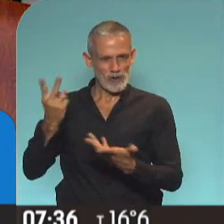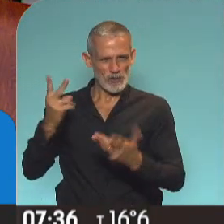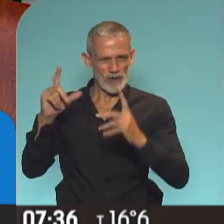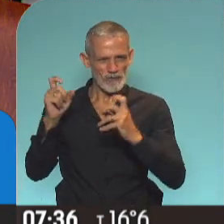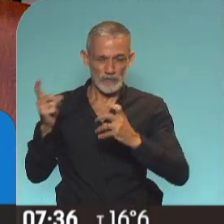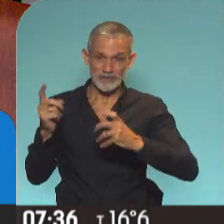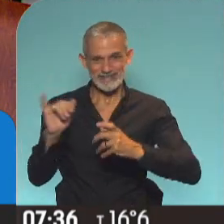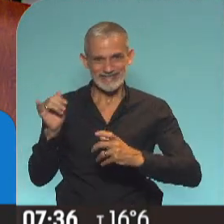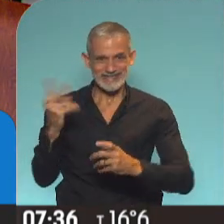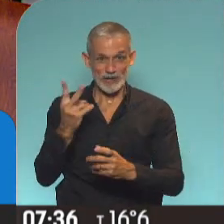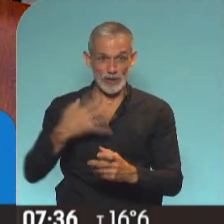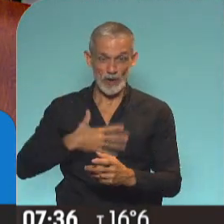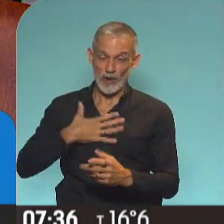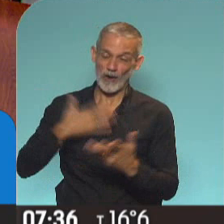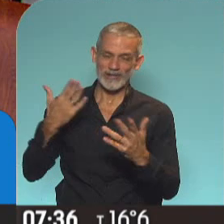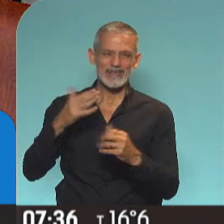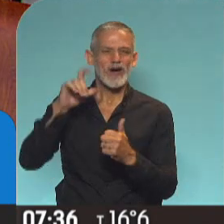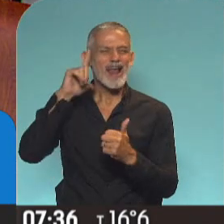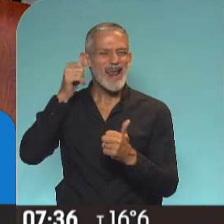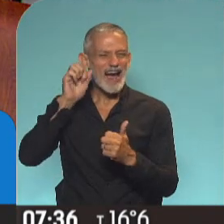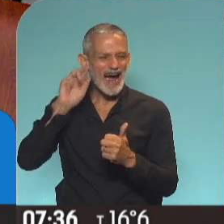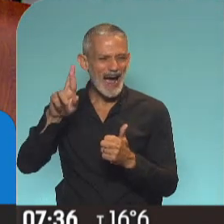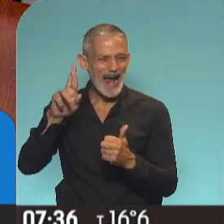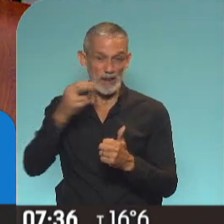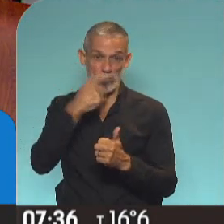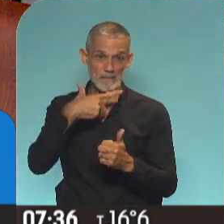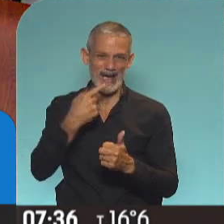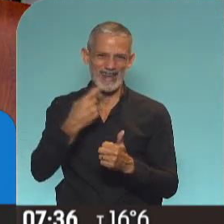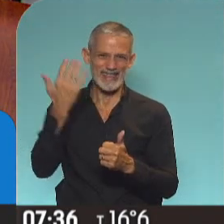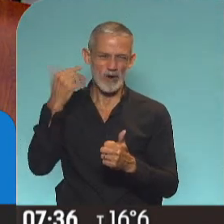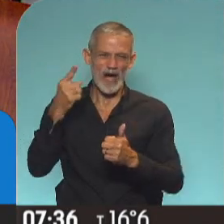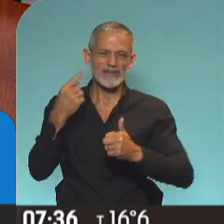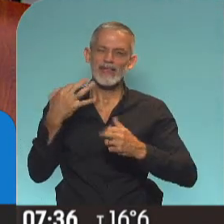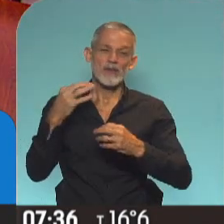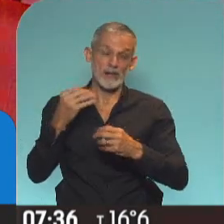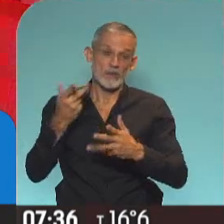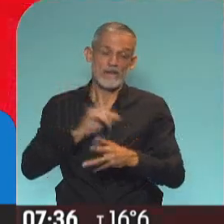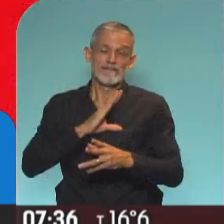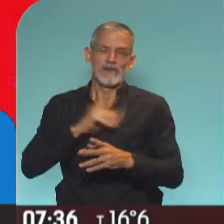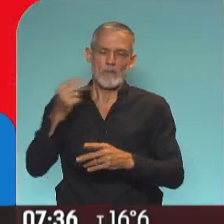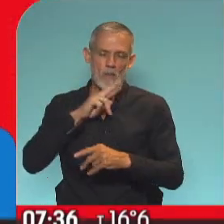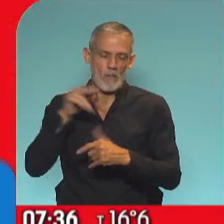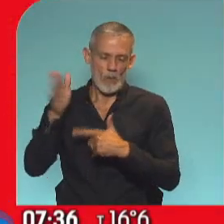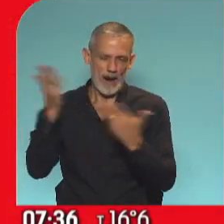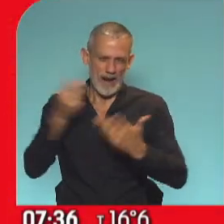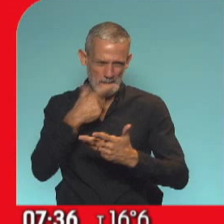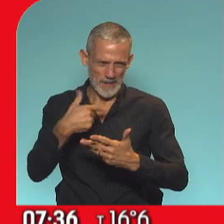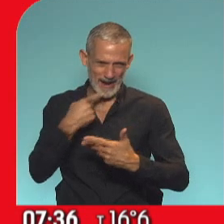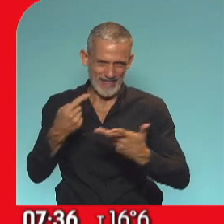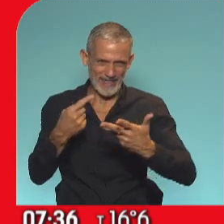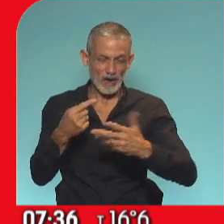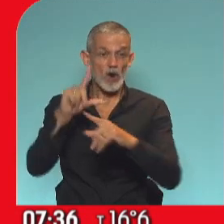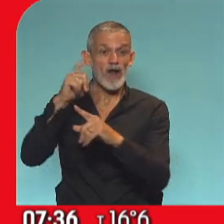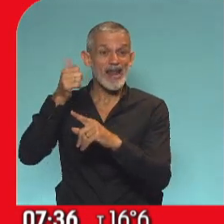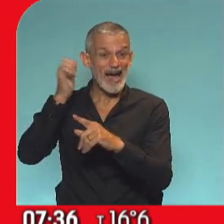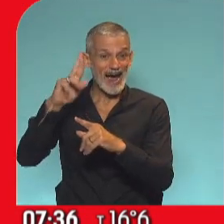imagen. Sí, ellos están contentos. Christine Lagarde, que Macri había dicho, ¿te acordás que nos deberíamos enamorar de esta mujer? Porque sí. Christine Lagarde,